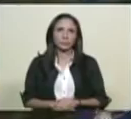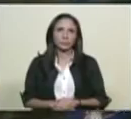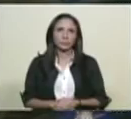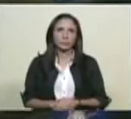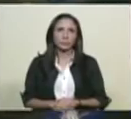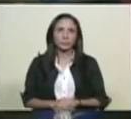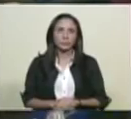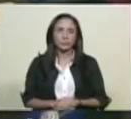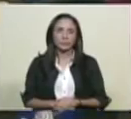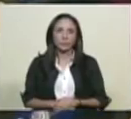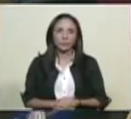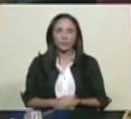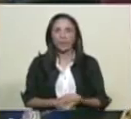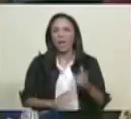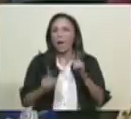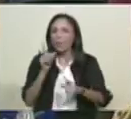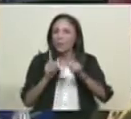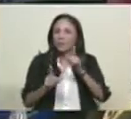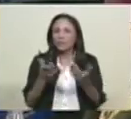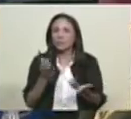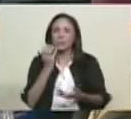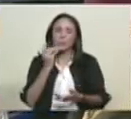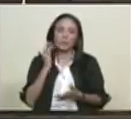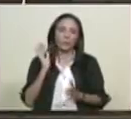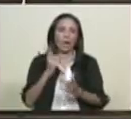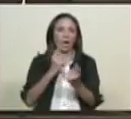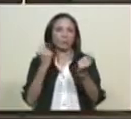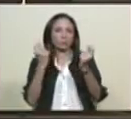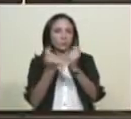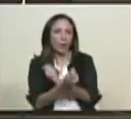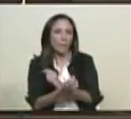la aceleración de los tiempos no nos permite